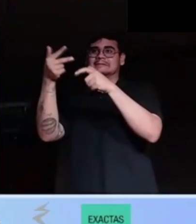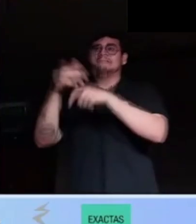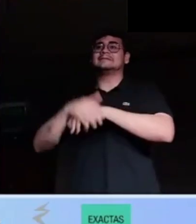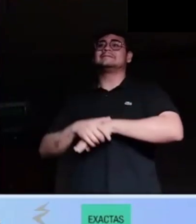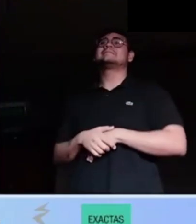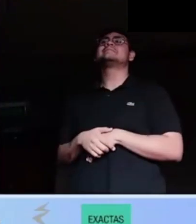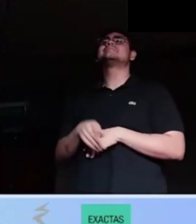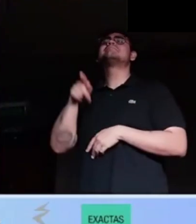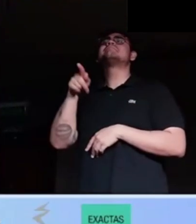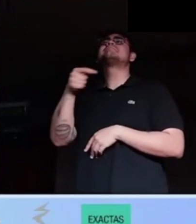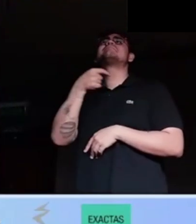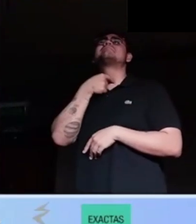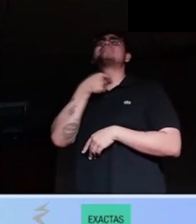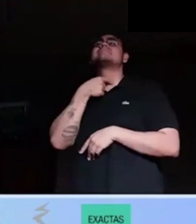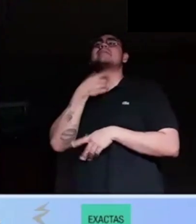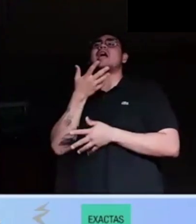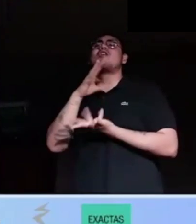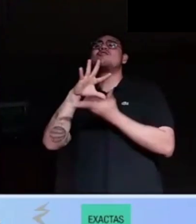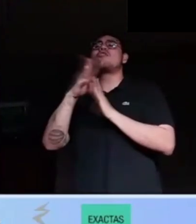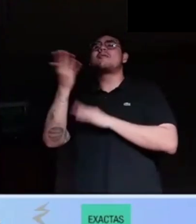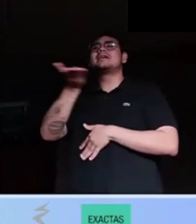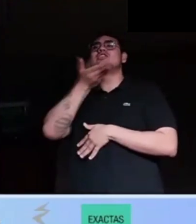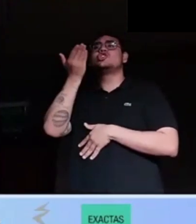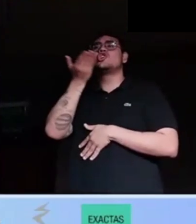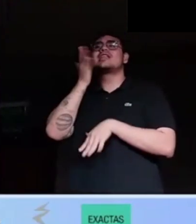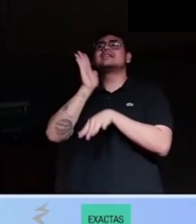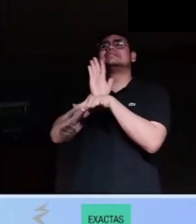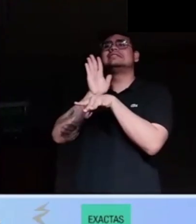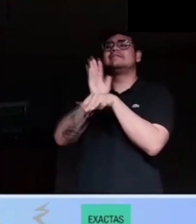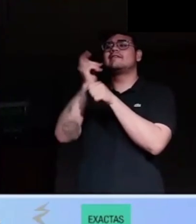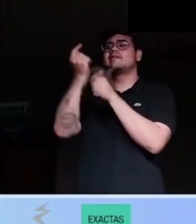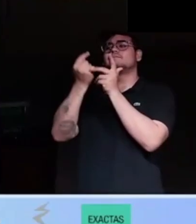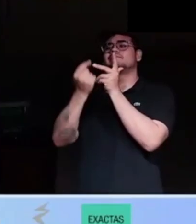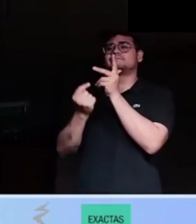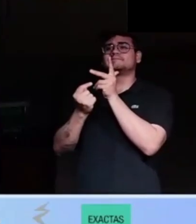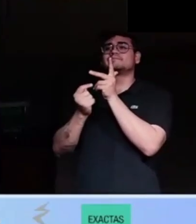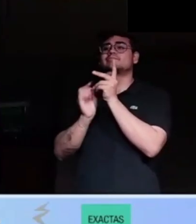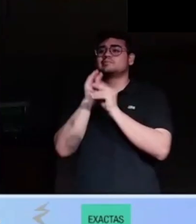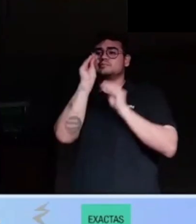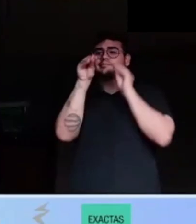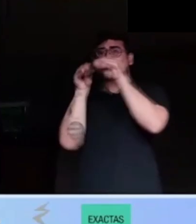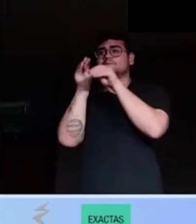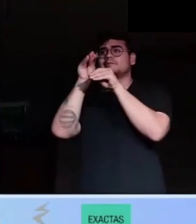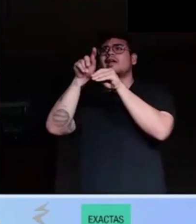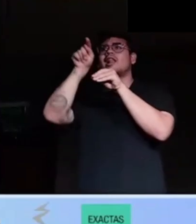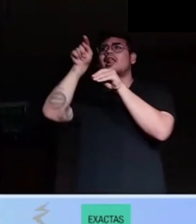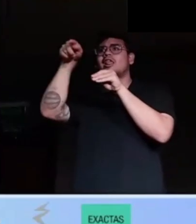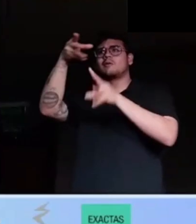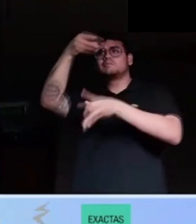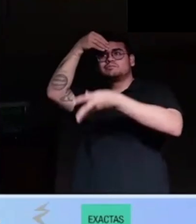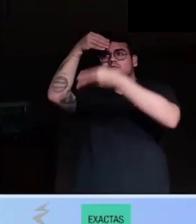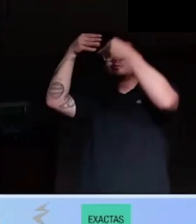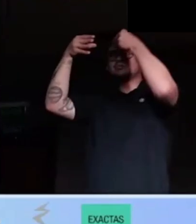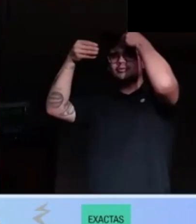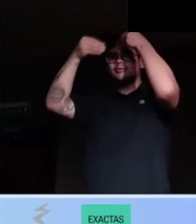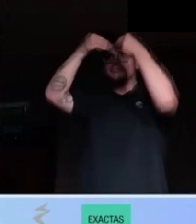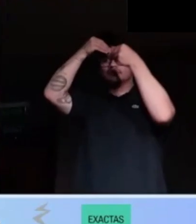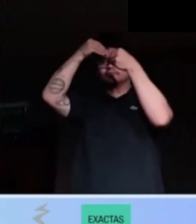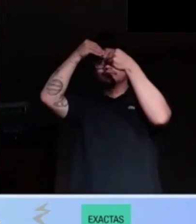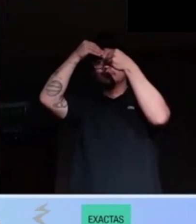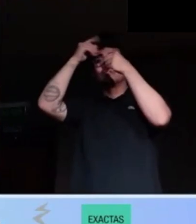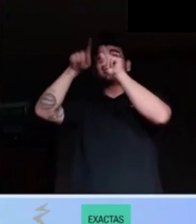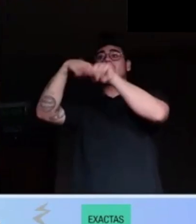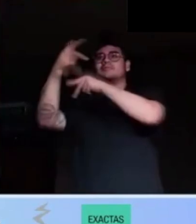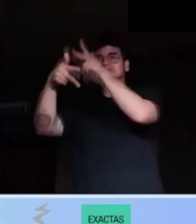interesaba introducir y posteriormente tenemos la esperanza de enseñar. Nuestra secuencia didáctica se dividía en 3 pasos.